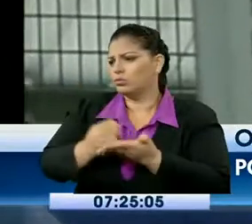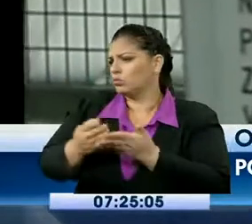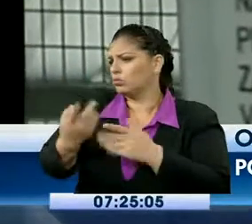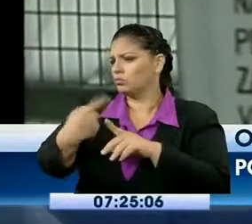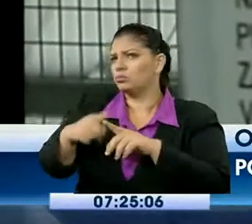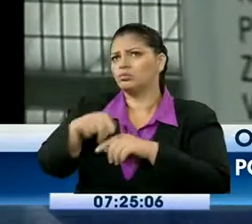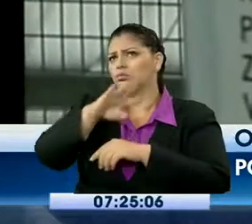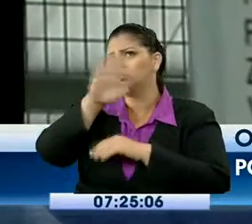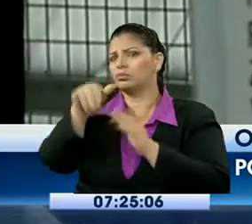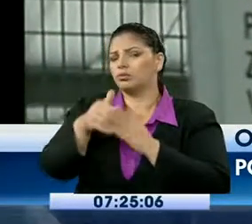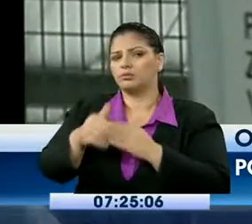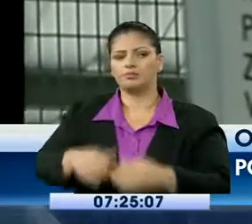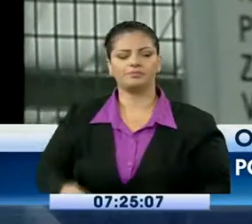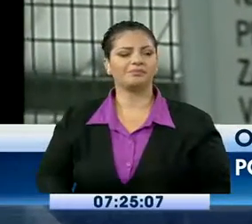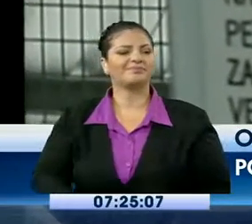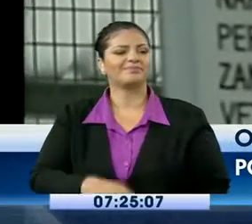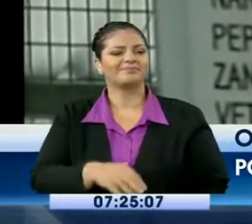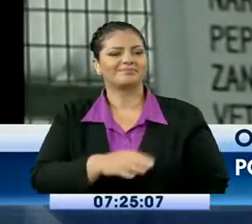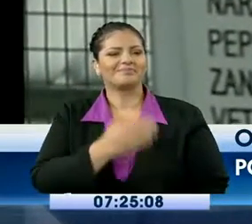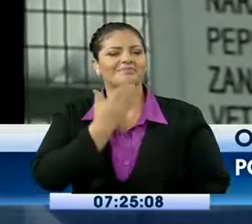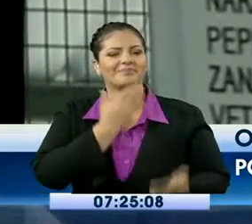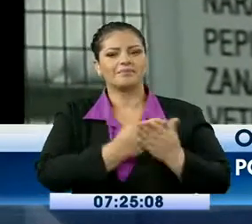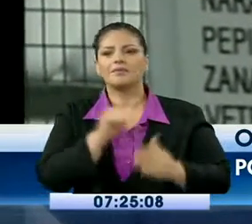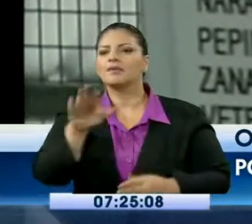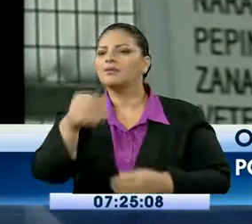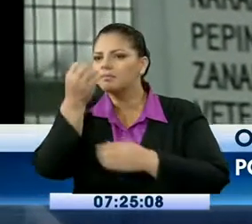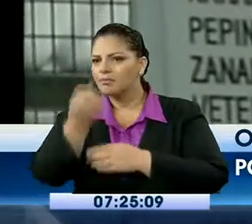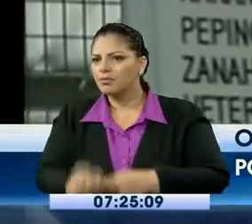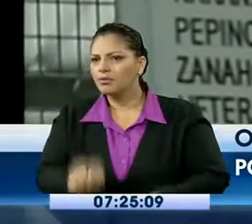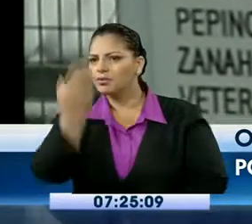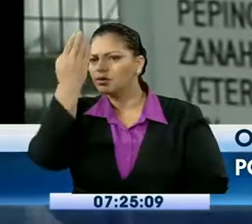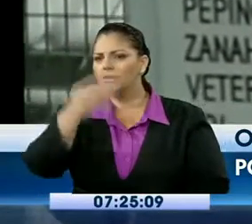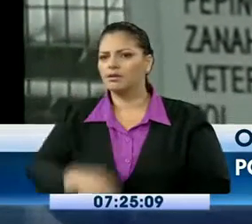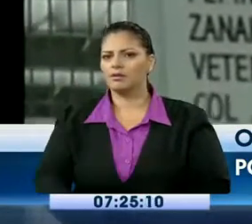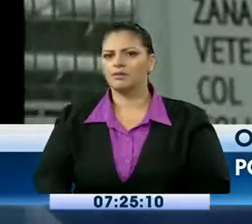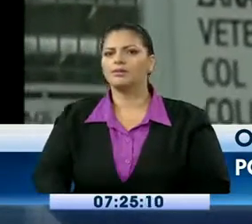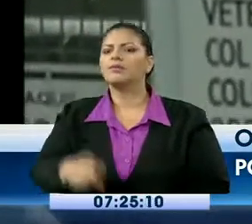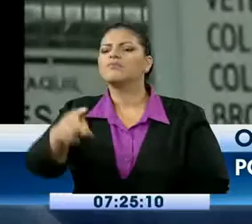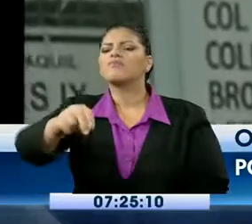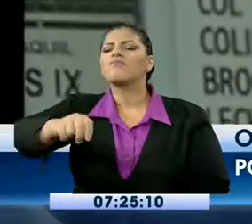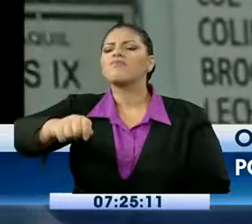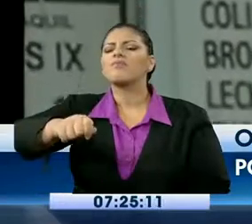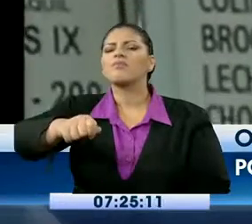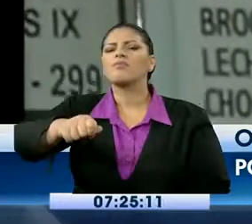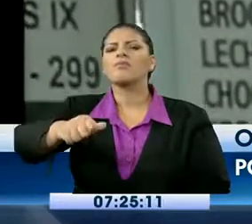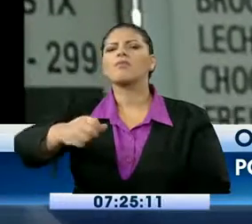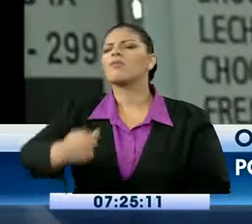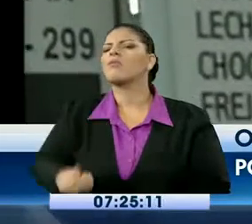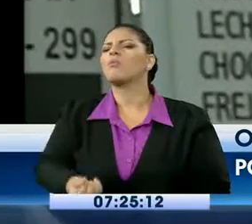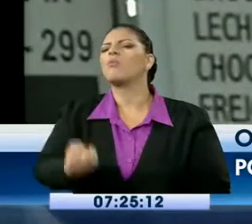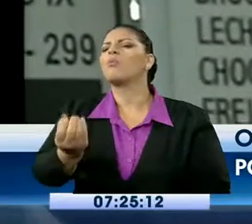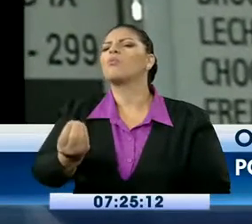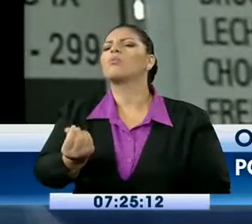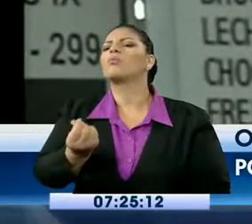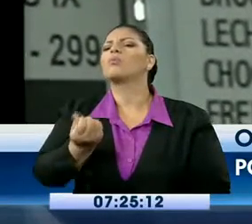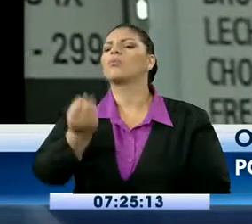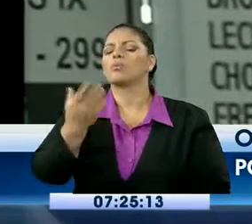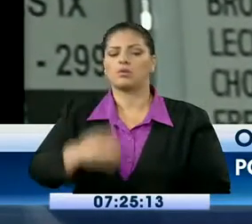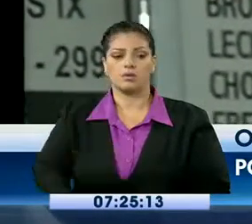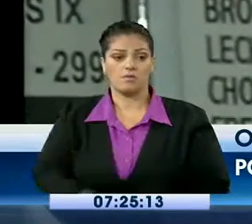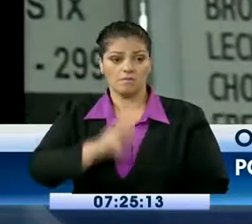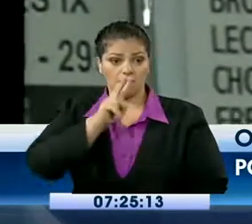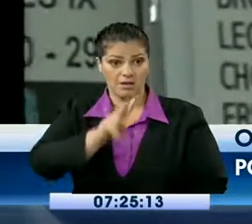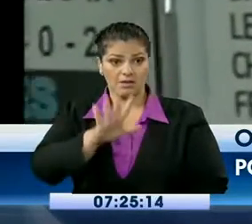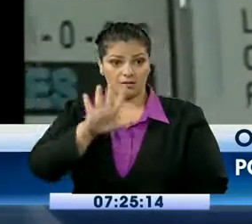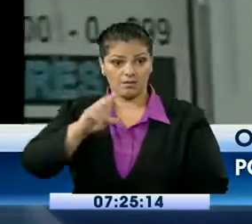días. ¿Cuántos limones por un dólar? 25. 25 limones por un dólar. ¿Cómo está pesando la balanza? ¿Está bien? Sí, todo